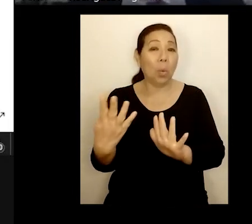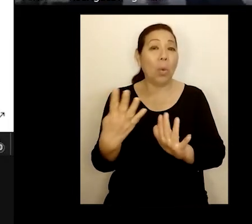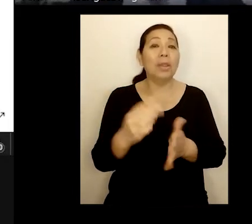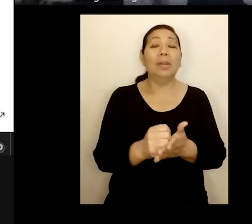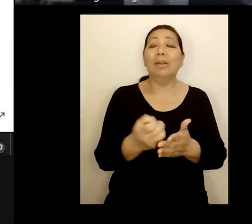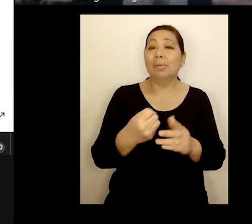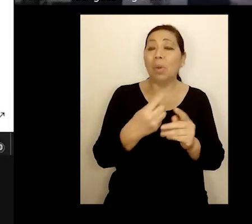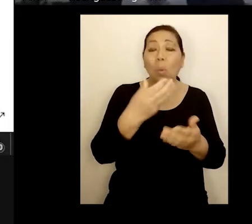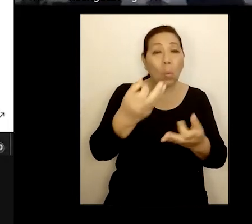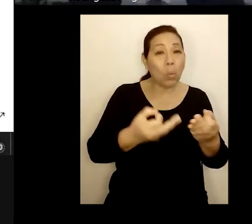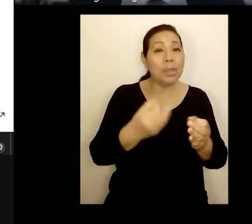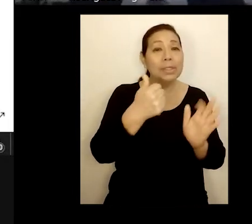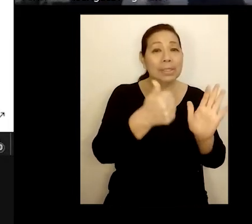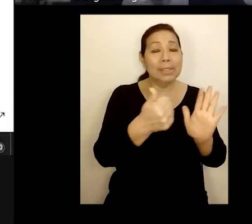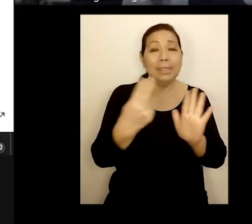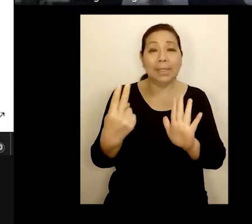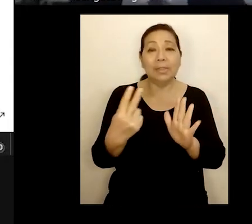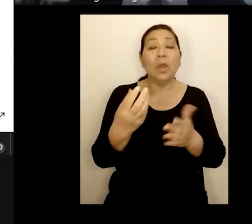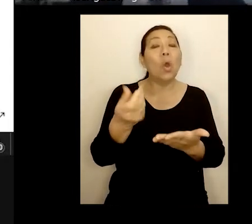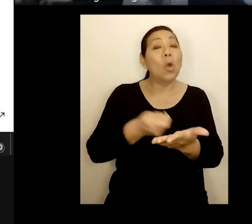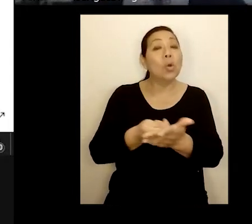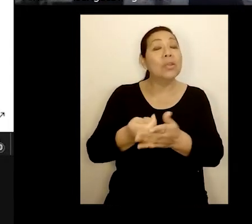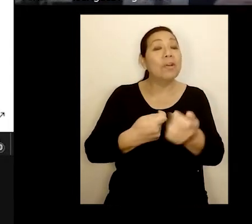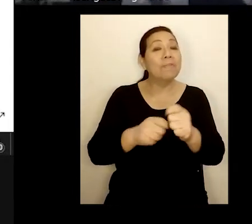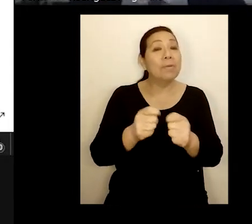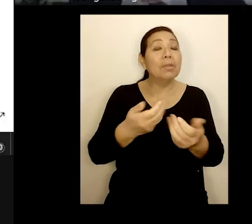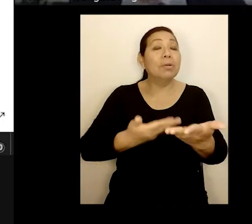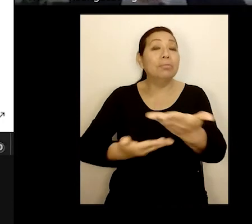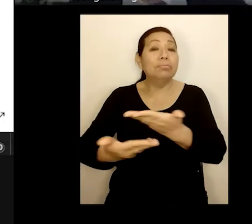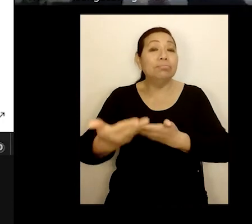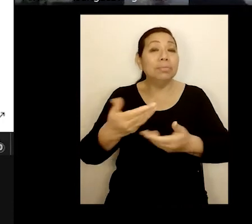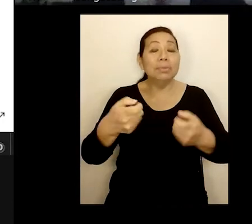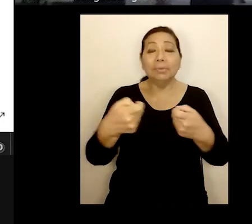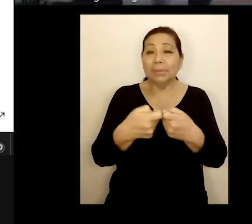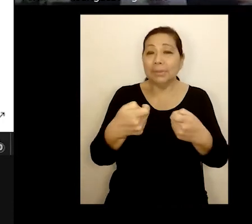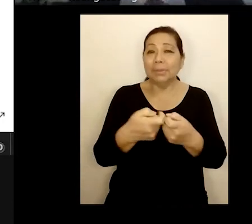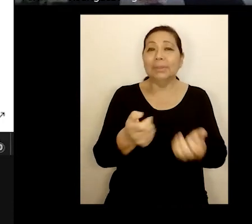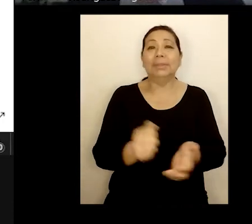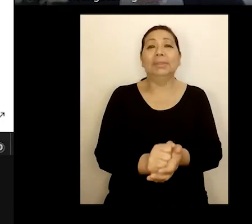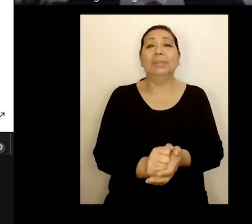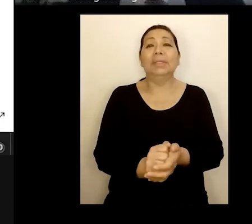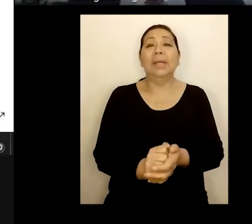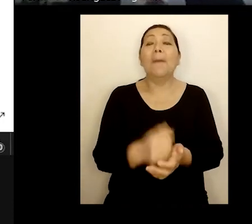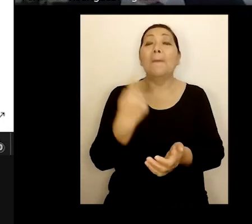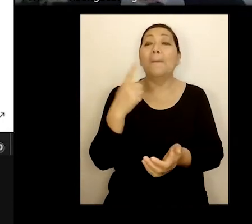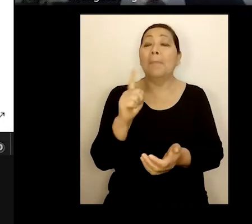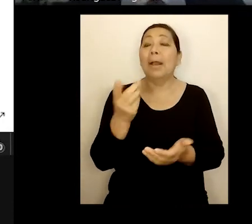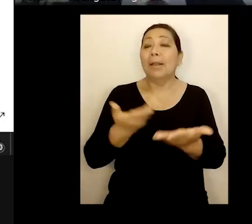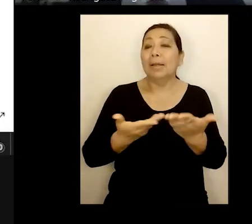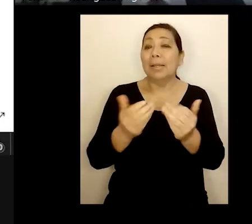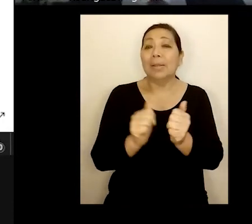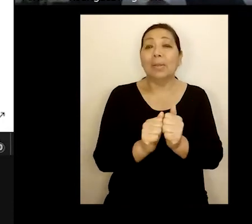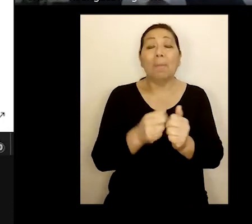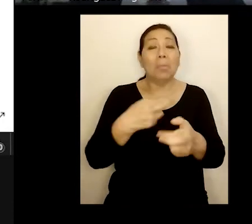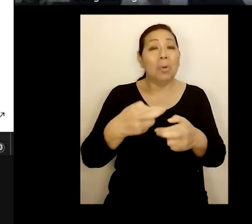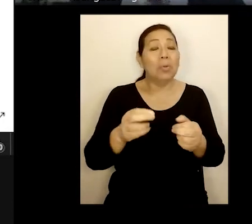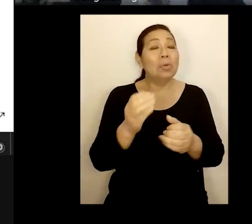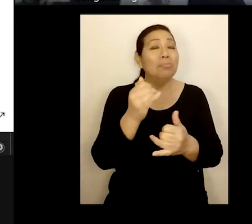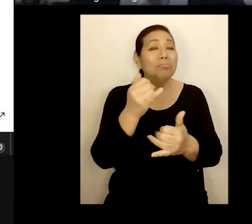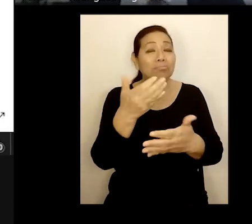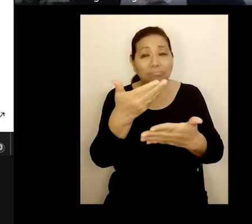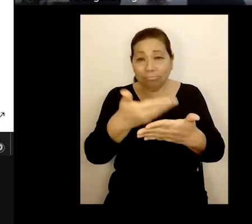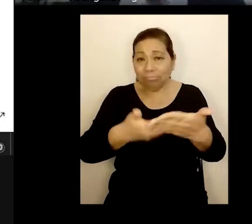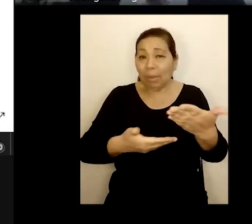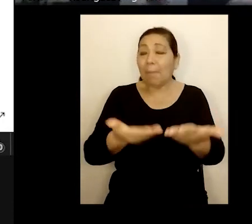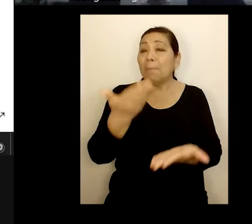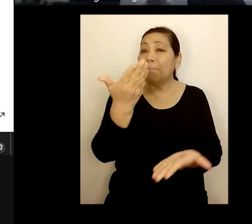cargos excepcionales, cuenta 67, costo de ventas por transferencia de energía activa y variación de existencia de productos terminados